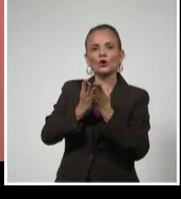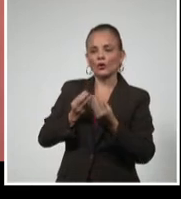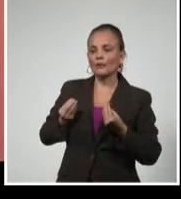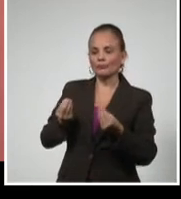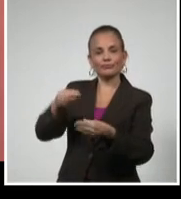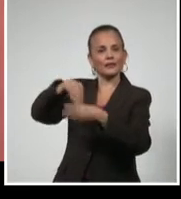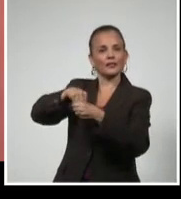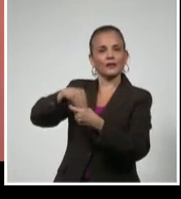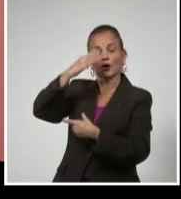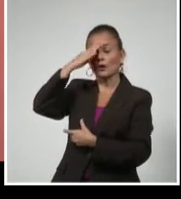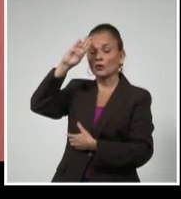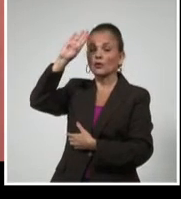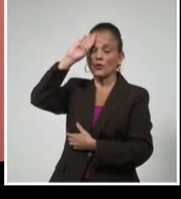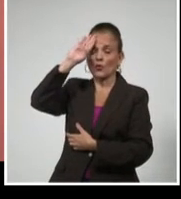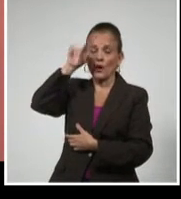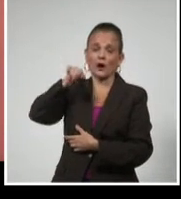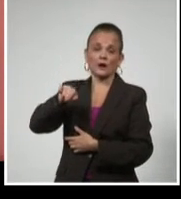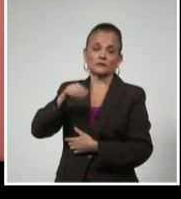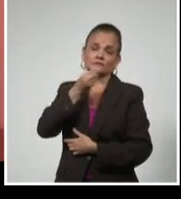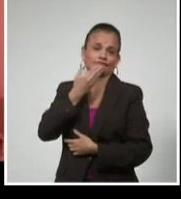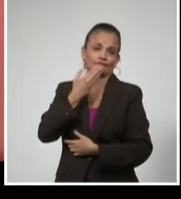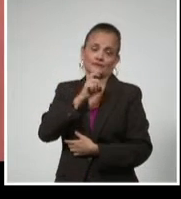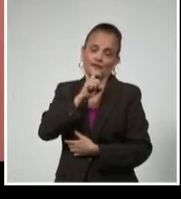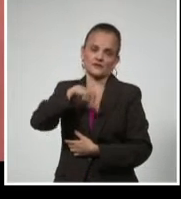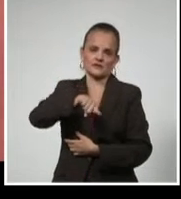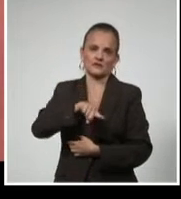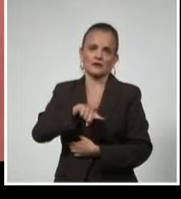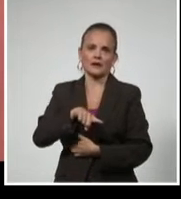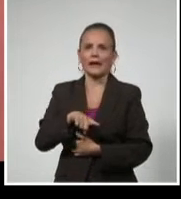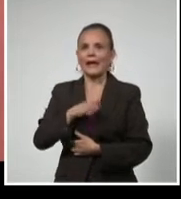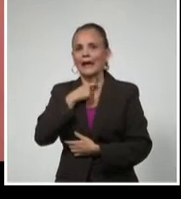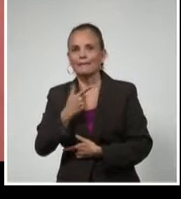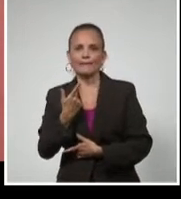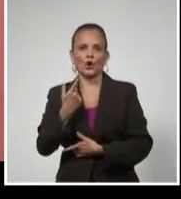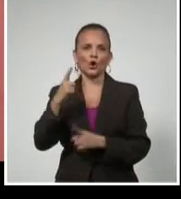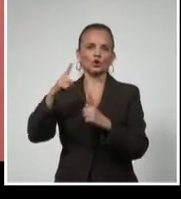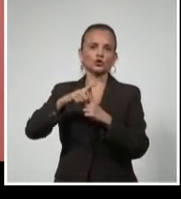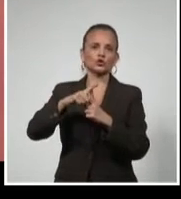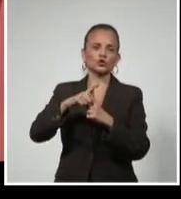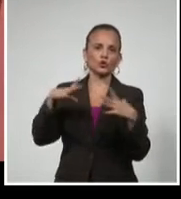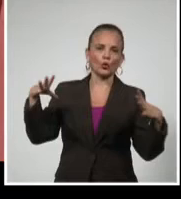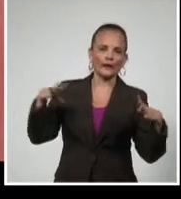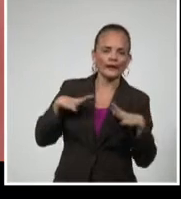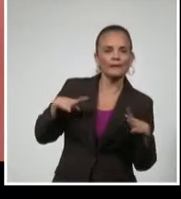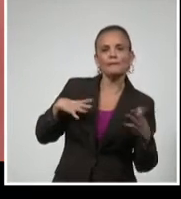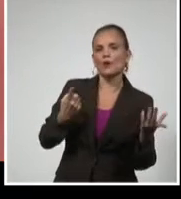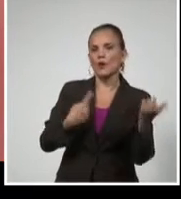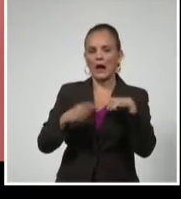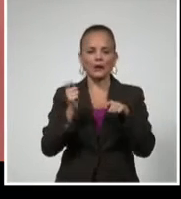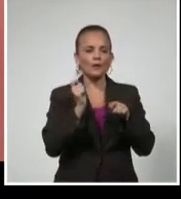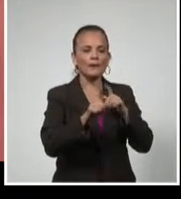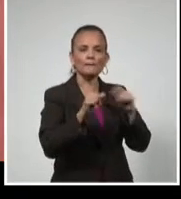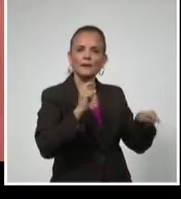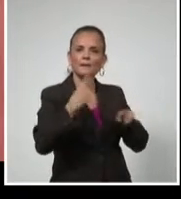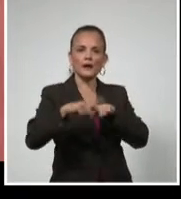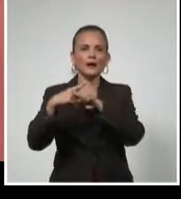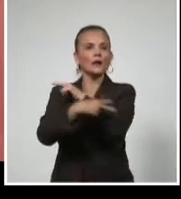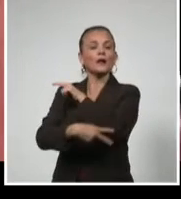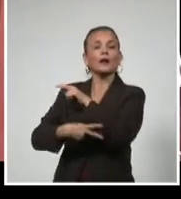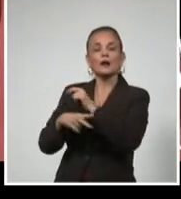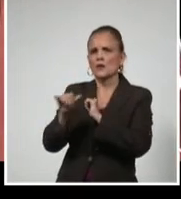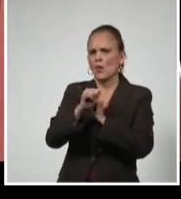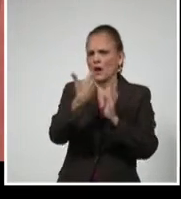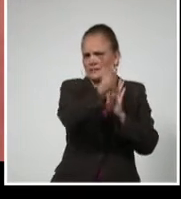por parte de nuestro país, basado en el turismo, en la inversión extranjera, y como dicen el título 2,